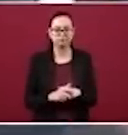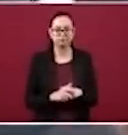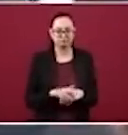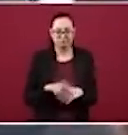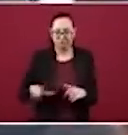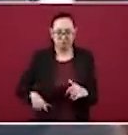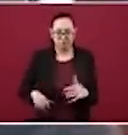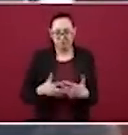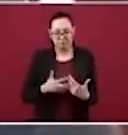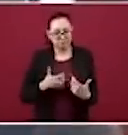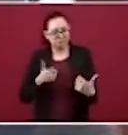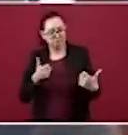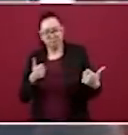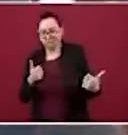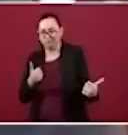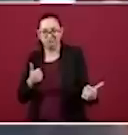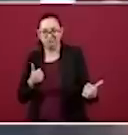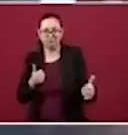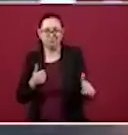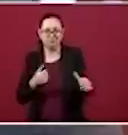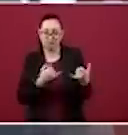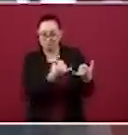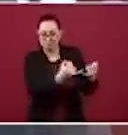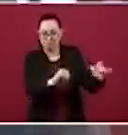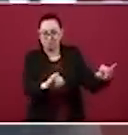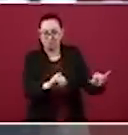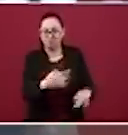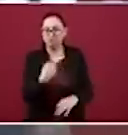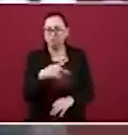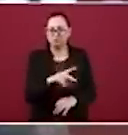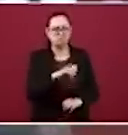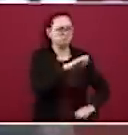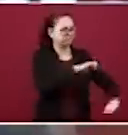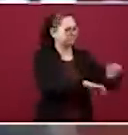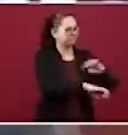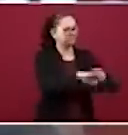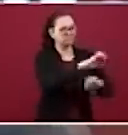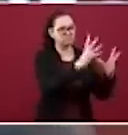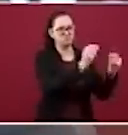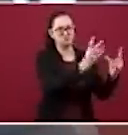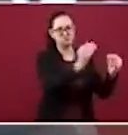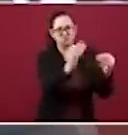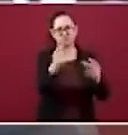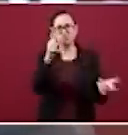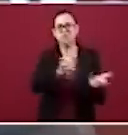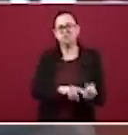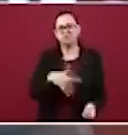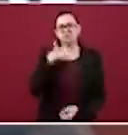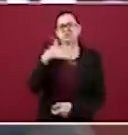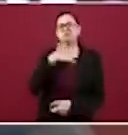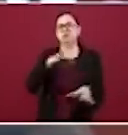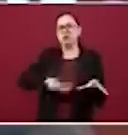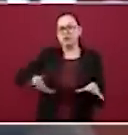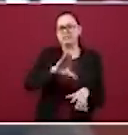independiente, autónoma, pero sí hay muchas empresas ya con dimensión cívica, con dimensión